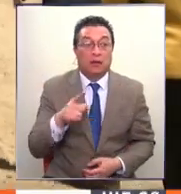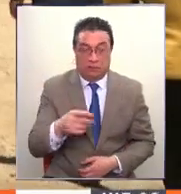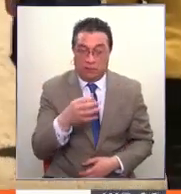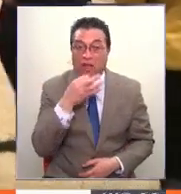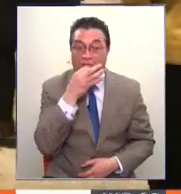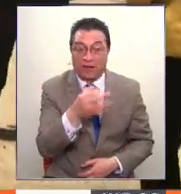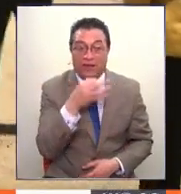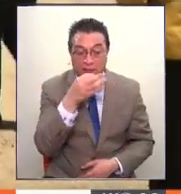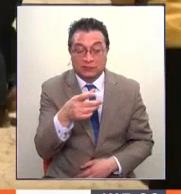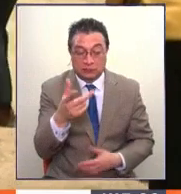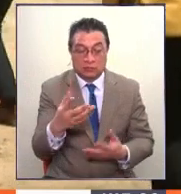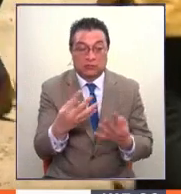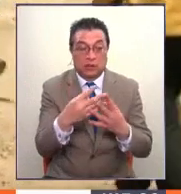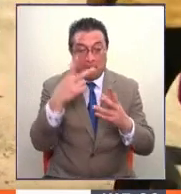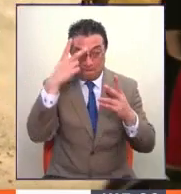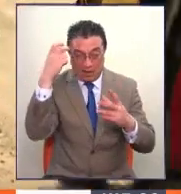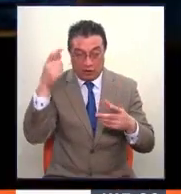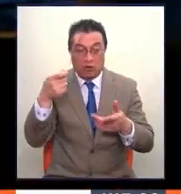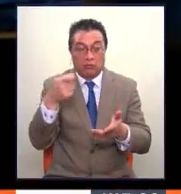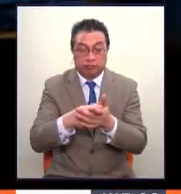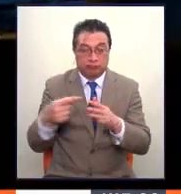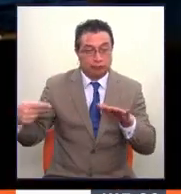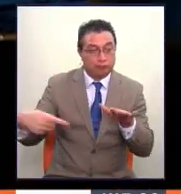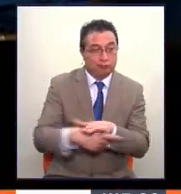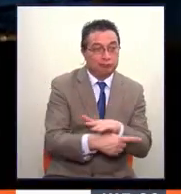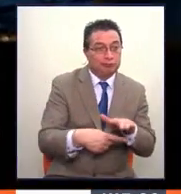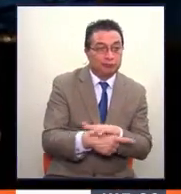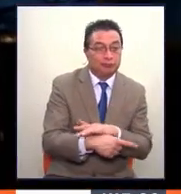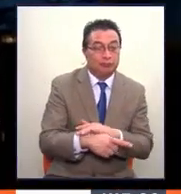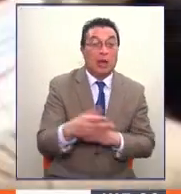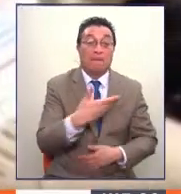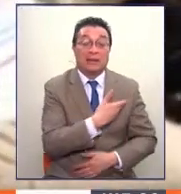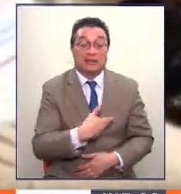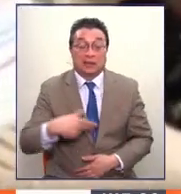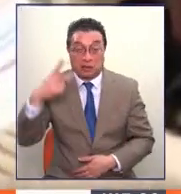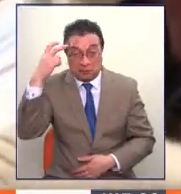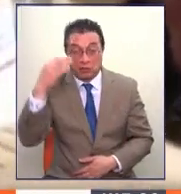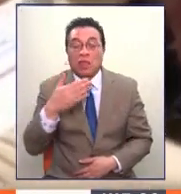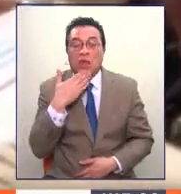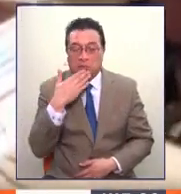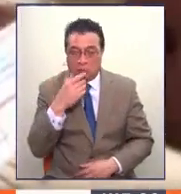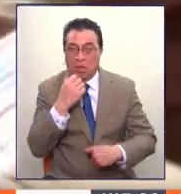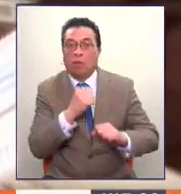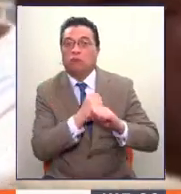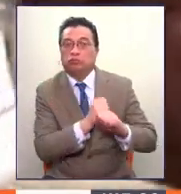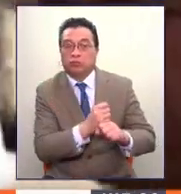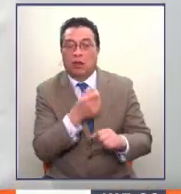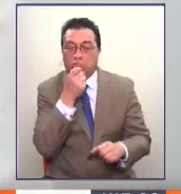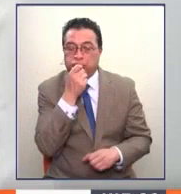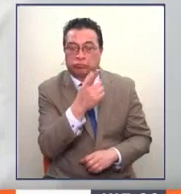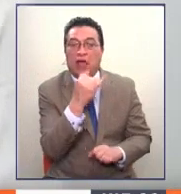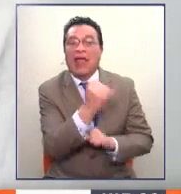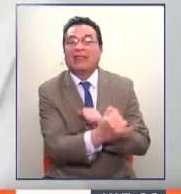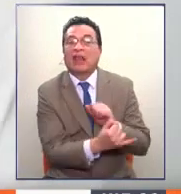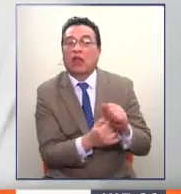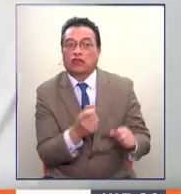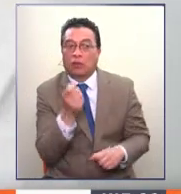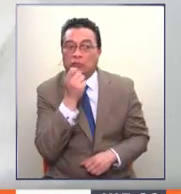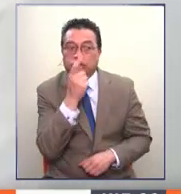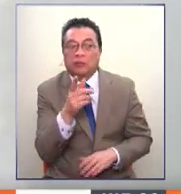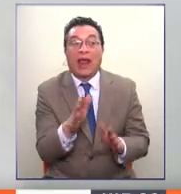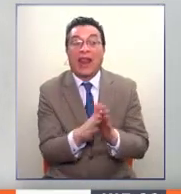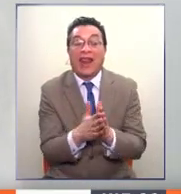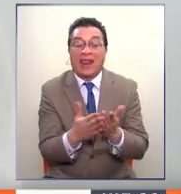manera a la migración mexicana hacia Estados Unidos, López Obrador hacía lo propio, amenazando con denuncias internacionales y lanzando un